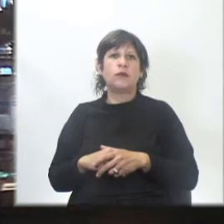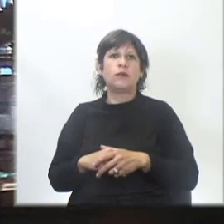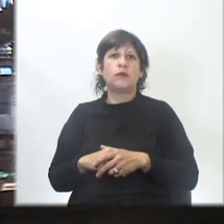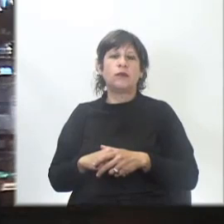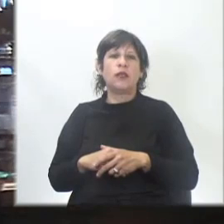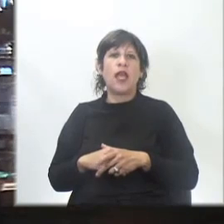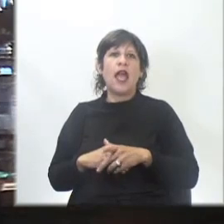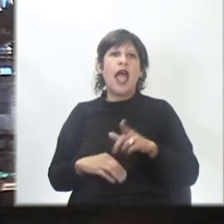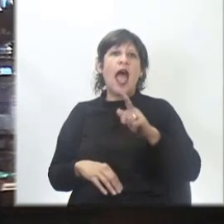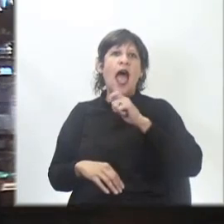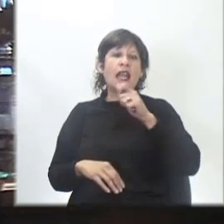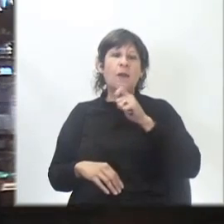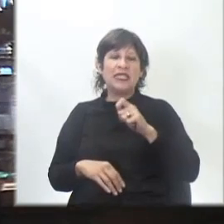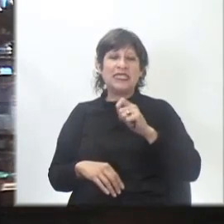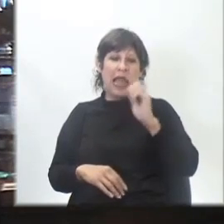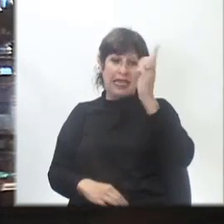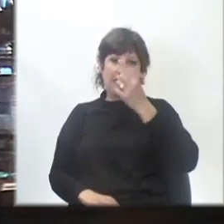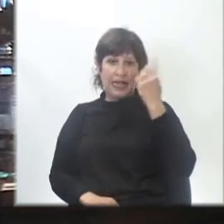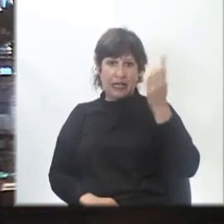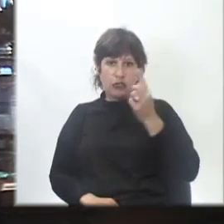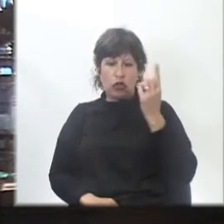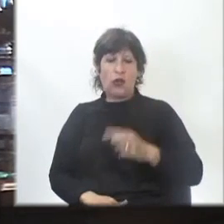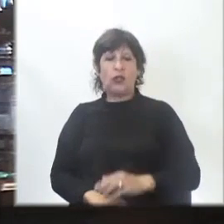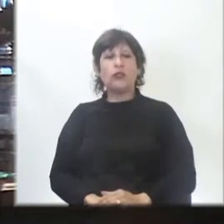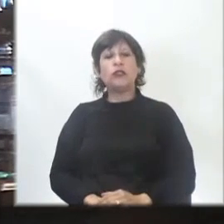a la prensa internacional.